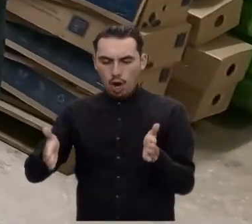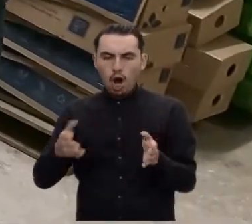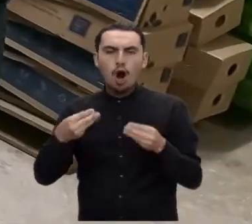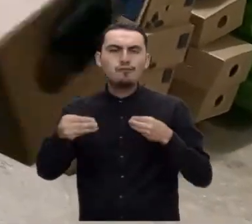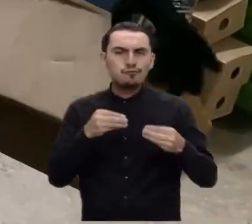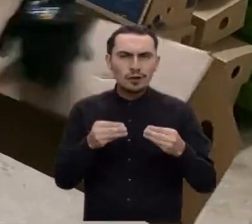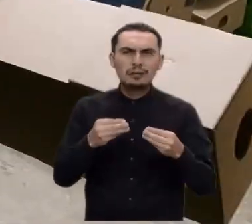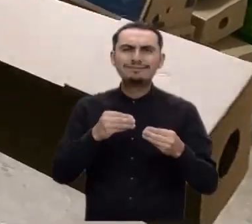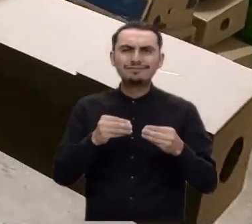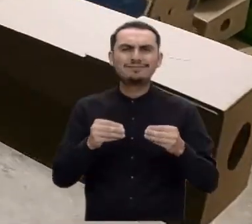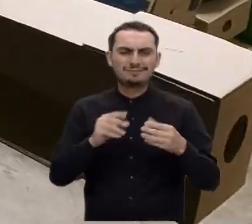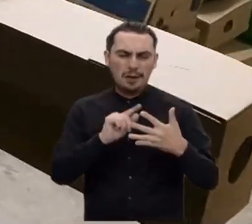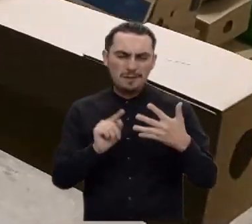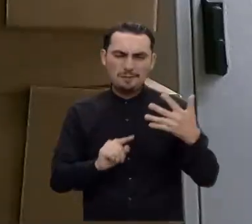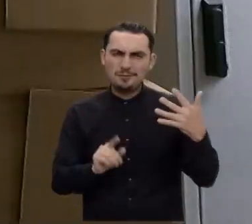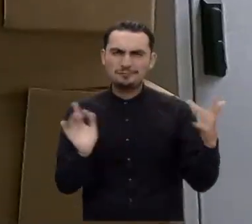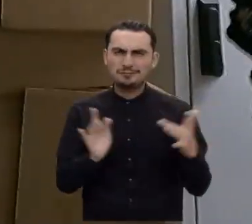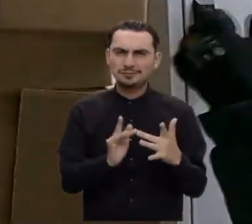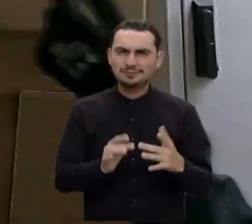almacenamiento del cartón.